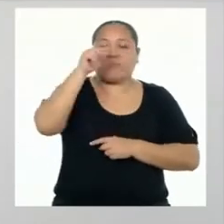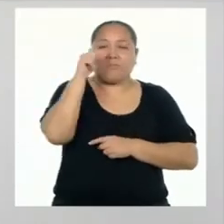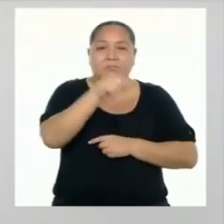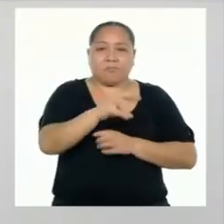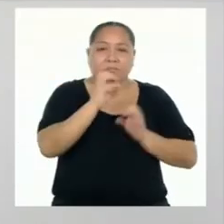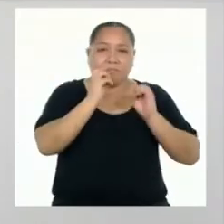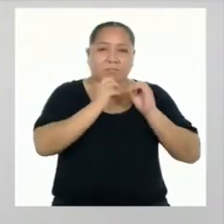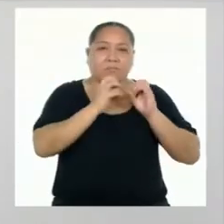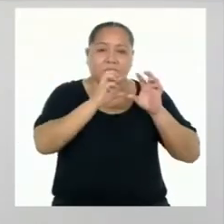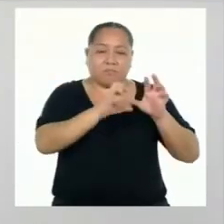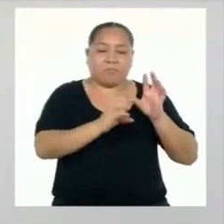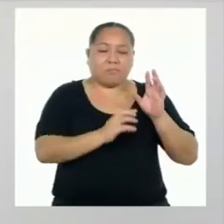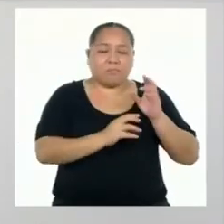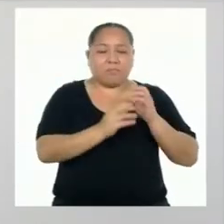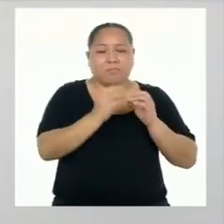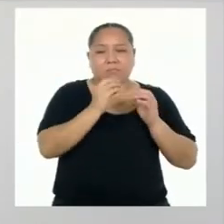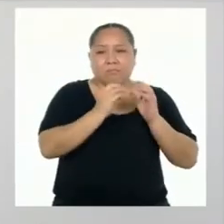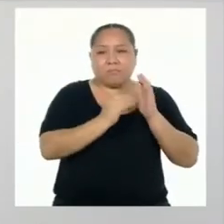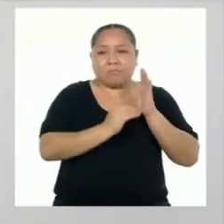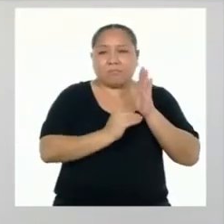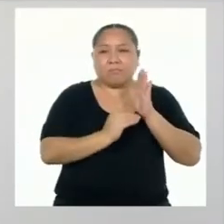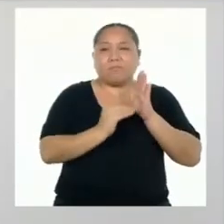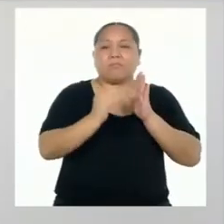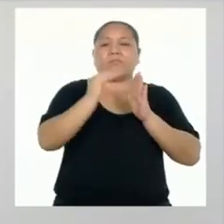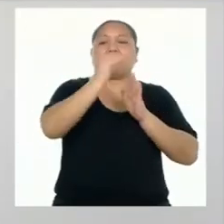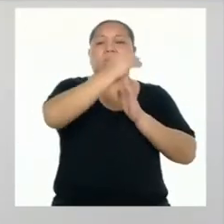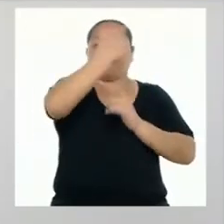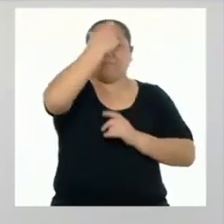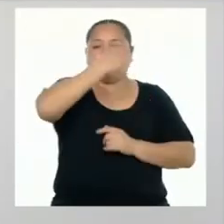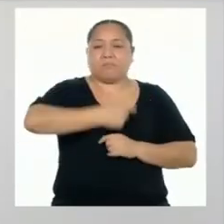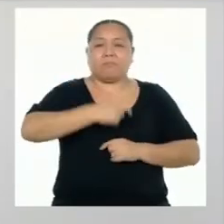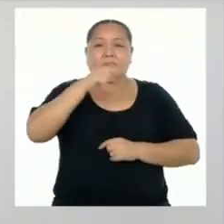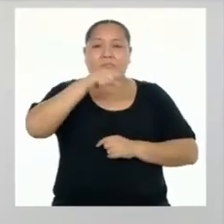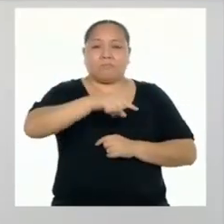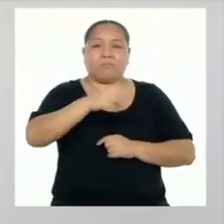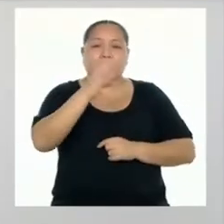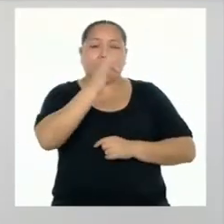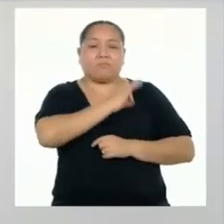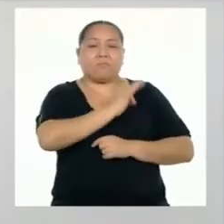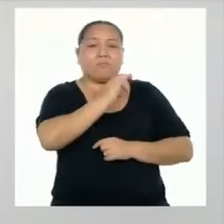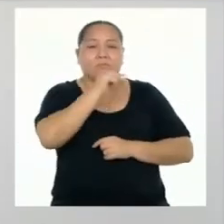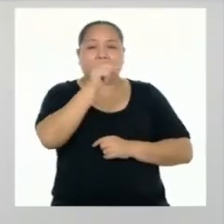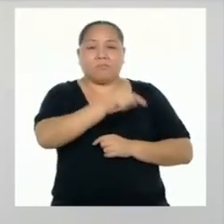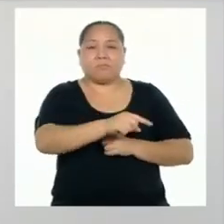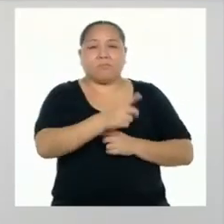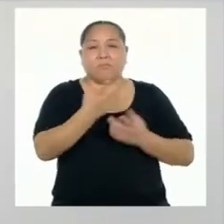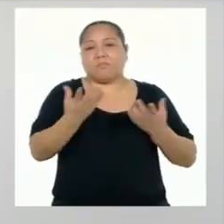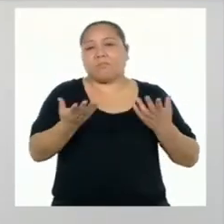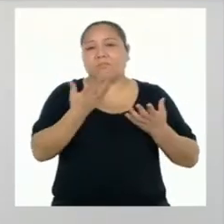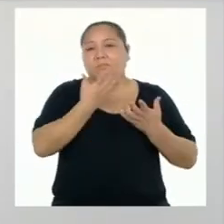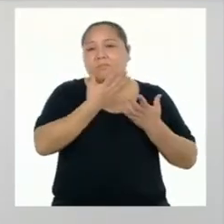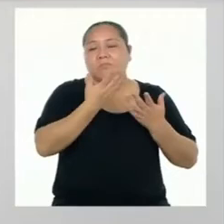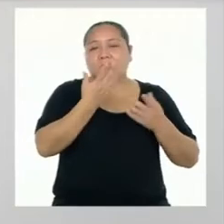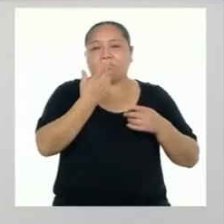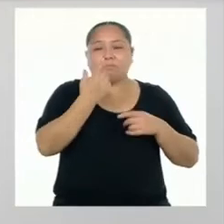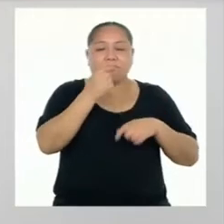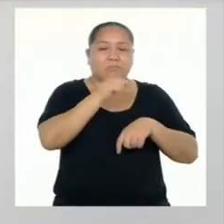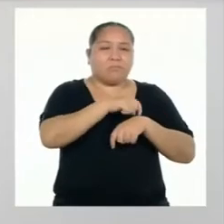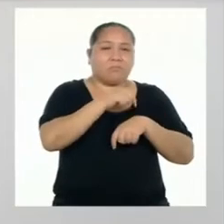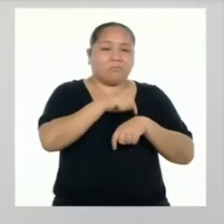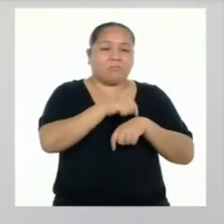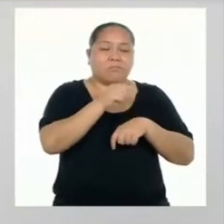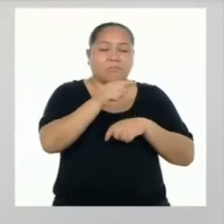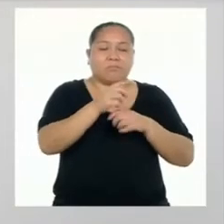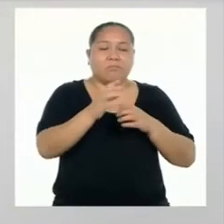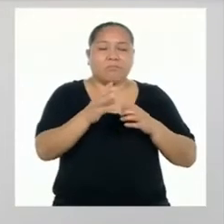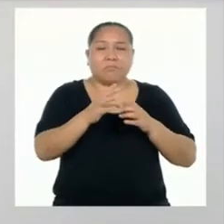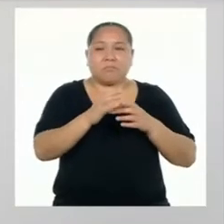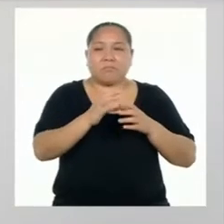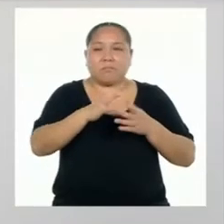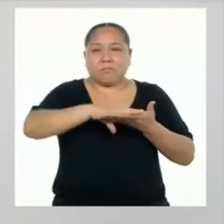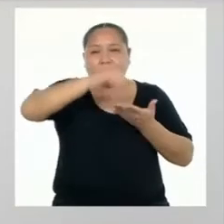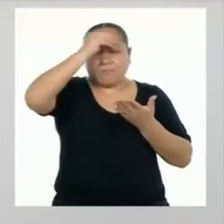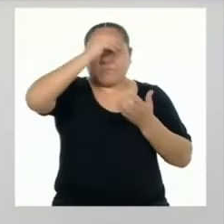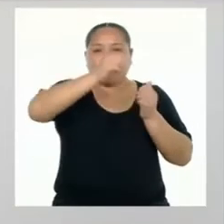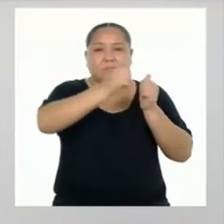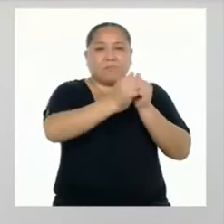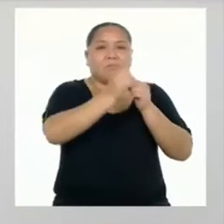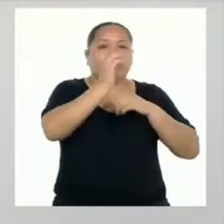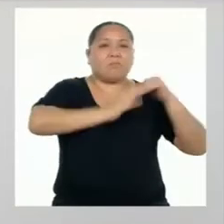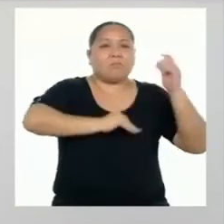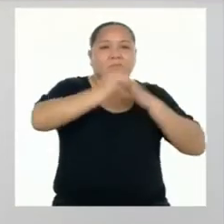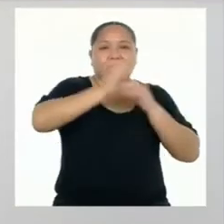crecimiento personal. Lo importante es aprovechar esta clase de situaciones para aprender a construir juntos. Es